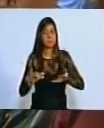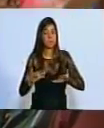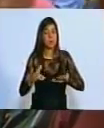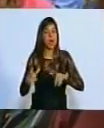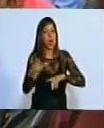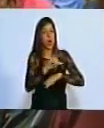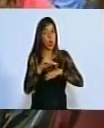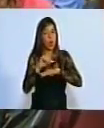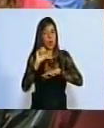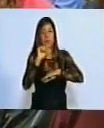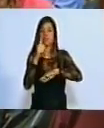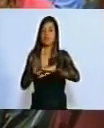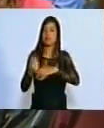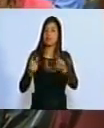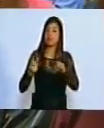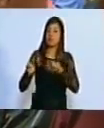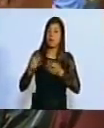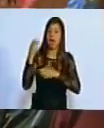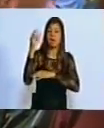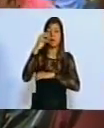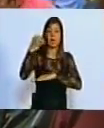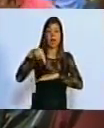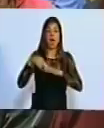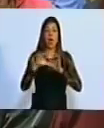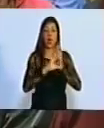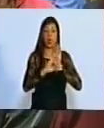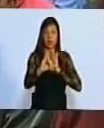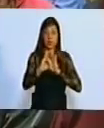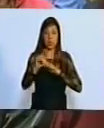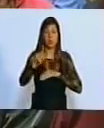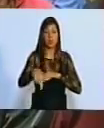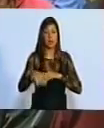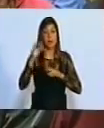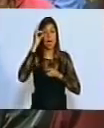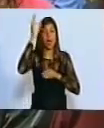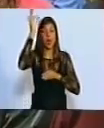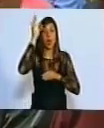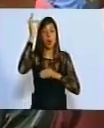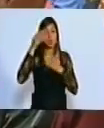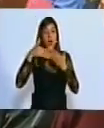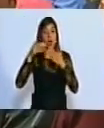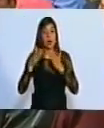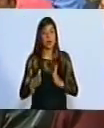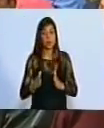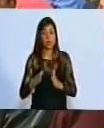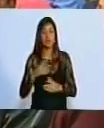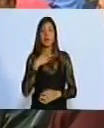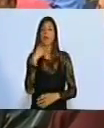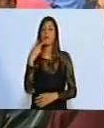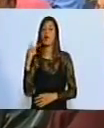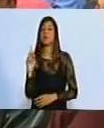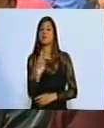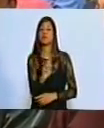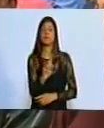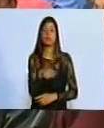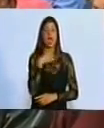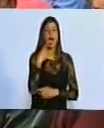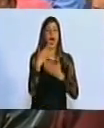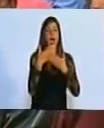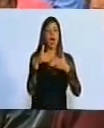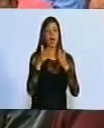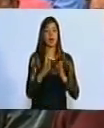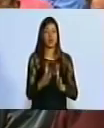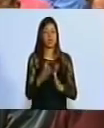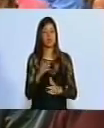través de una Asamblea Nacional Constituyente, sino a través de los consejos estudiantiles. Tener una voz que permita que nuestros estudiantes